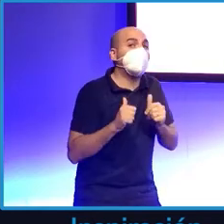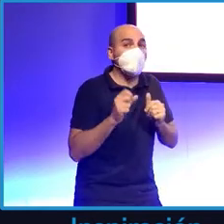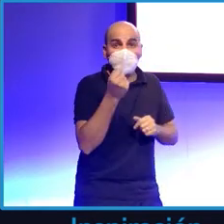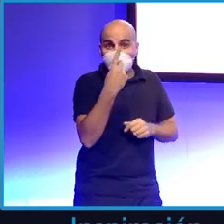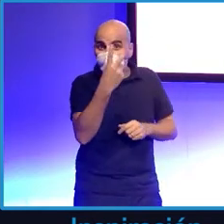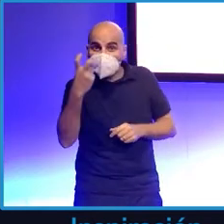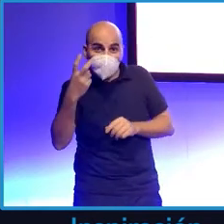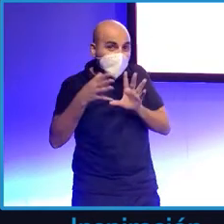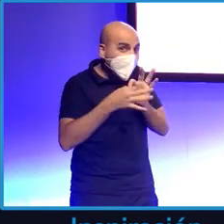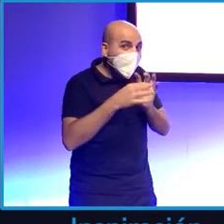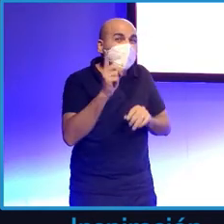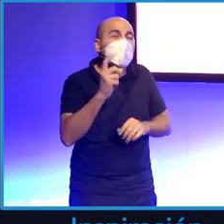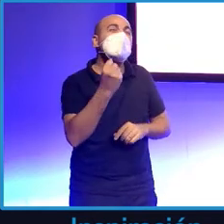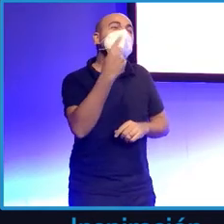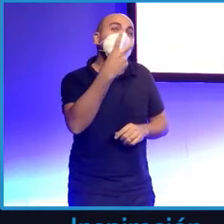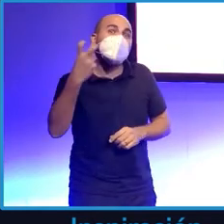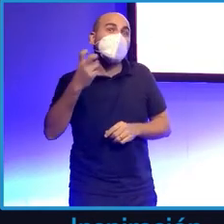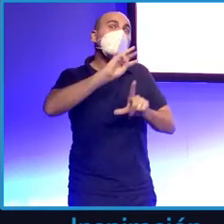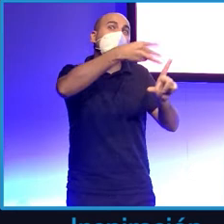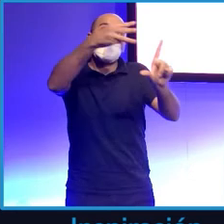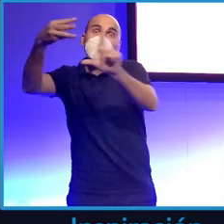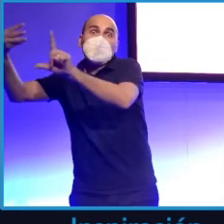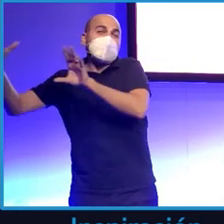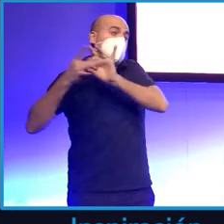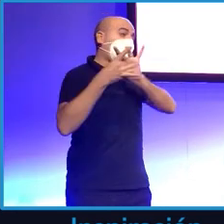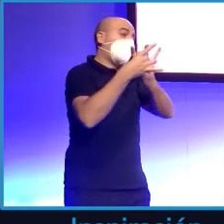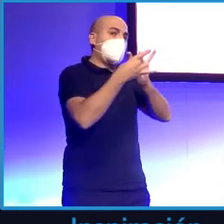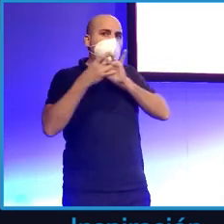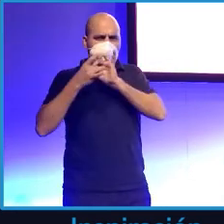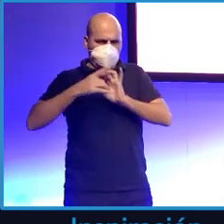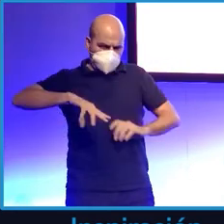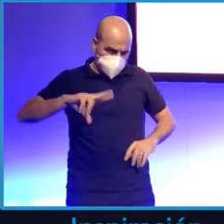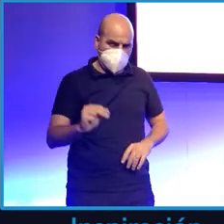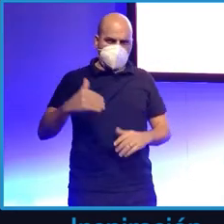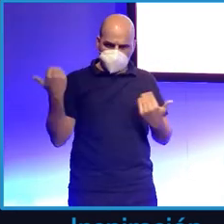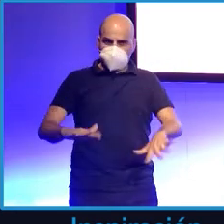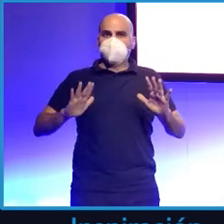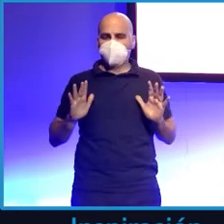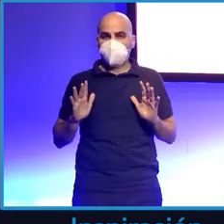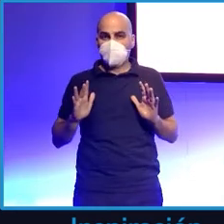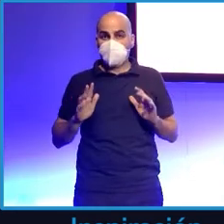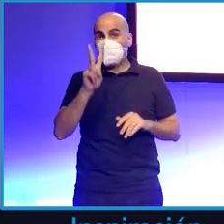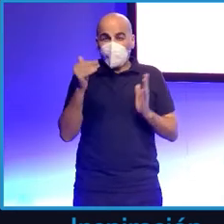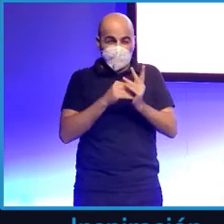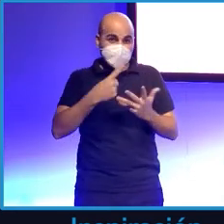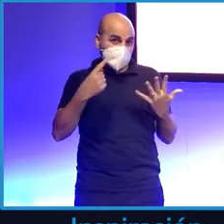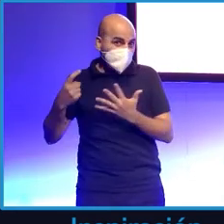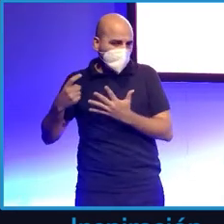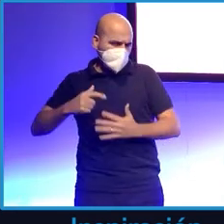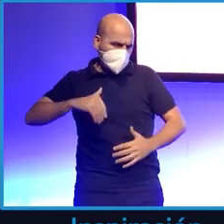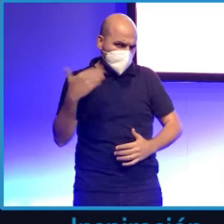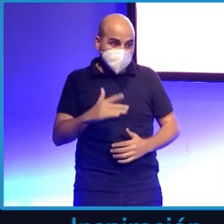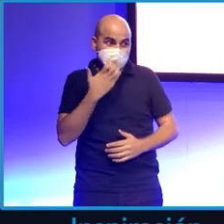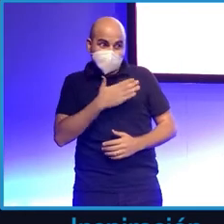pueden enlazar más veces porque vemos aquí 24 mil veces mil 200 webs este la 2600 estelas para meterte a